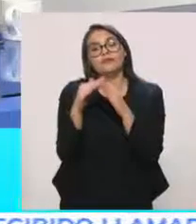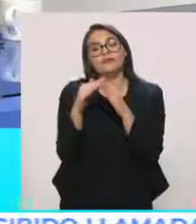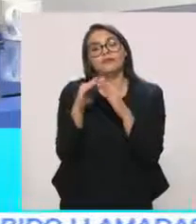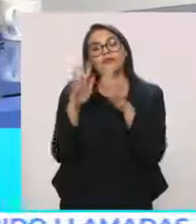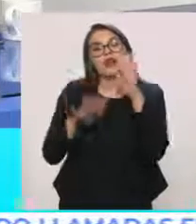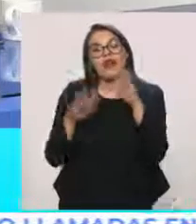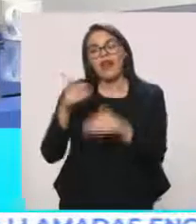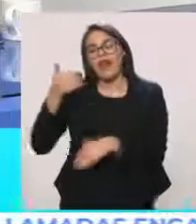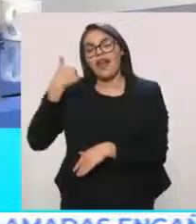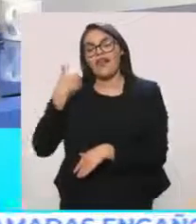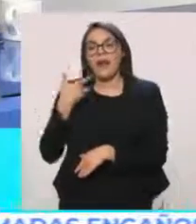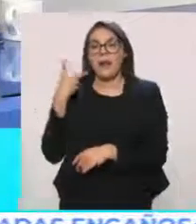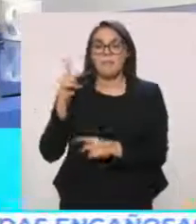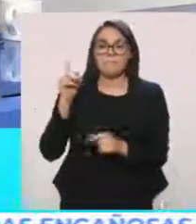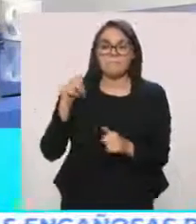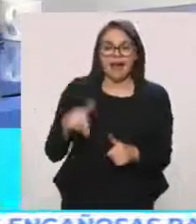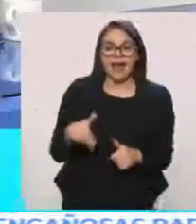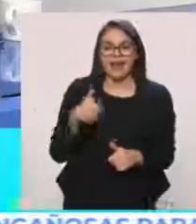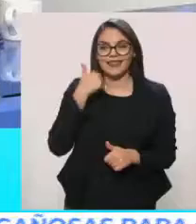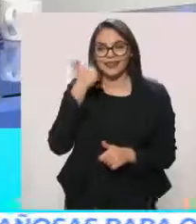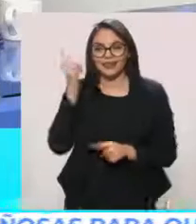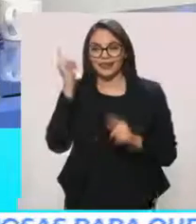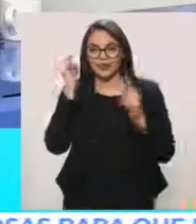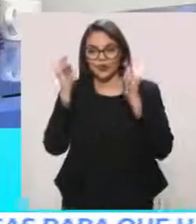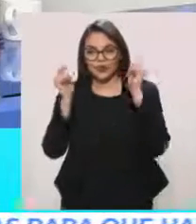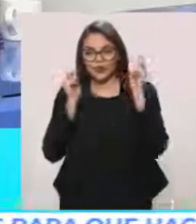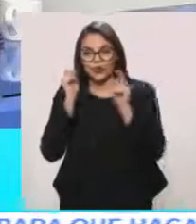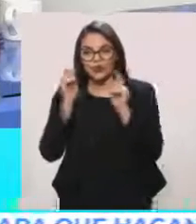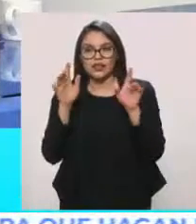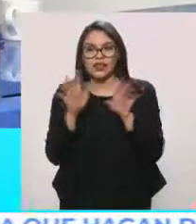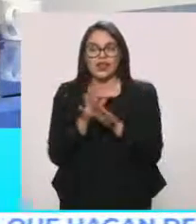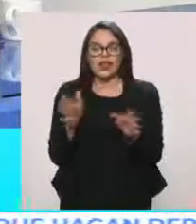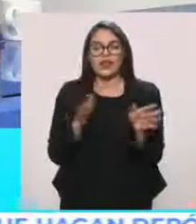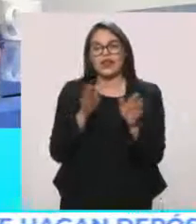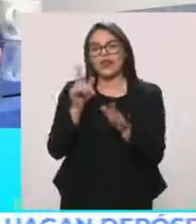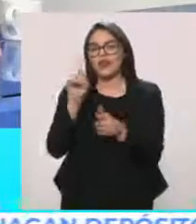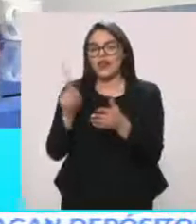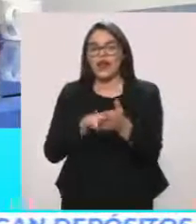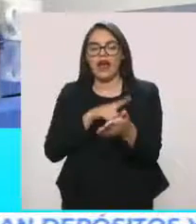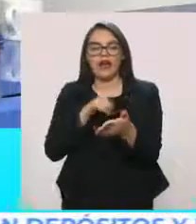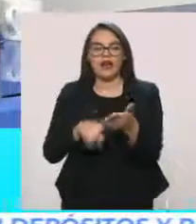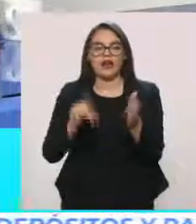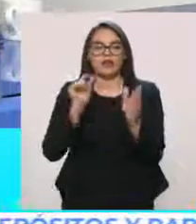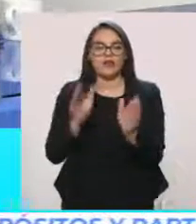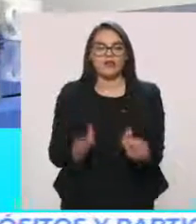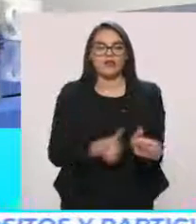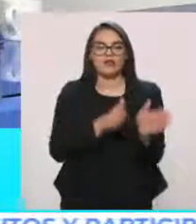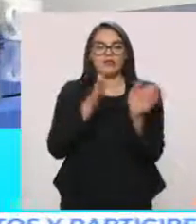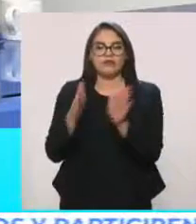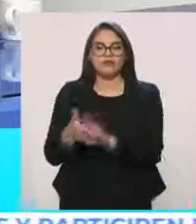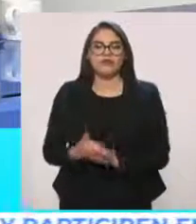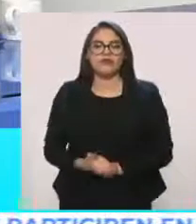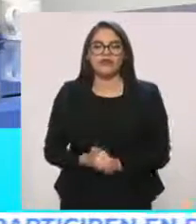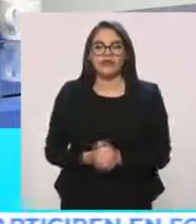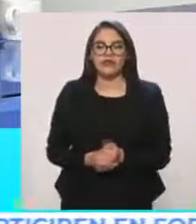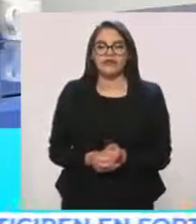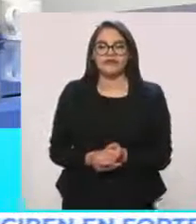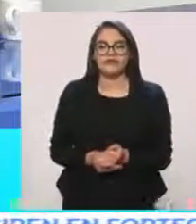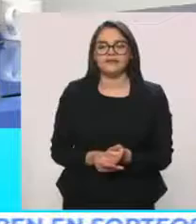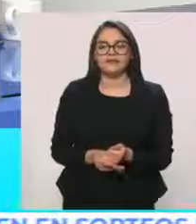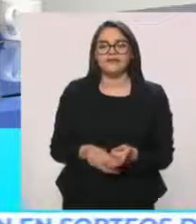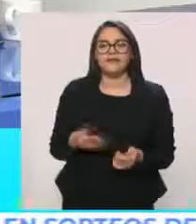posponer los planes que tuvieran los turistas y no cancelarlos. Y que, Que por ahí algunas empresas que ofrecen